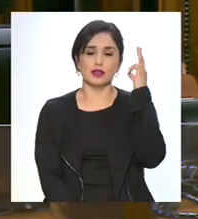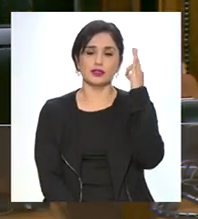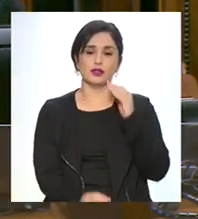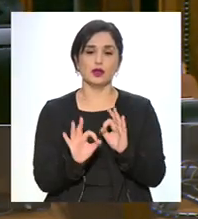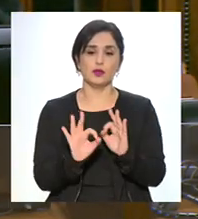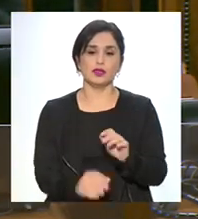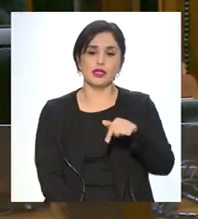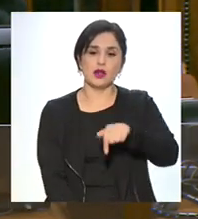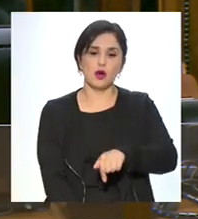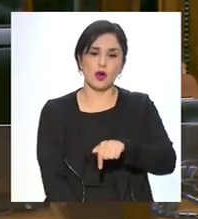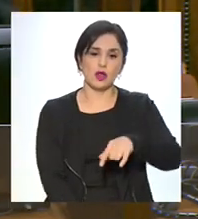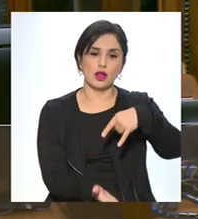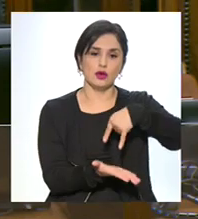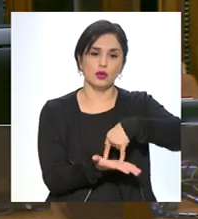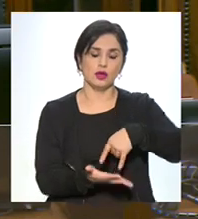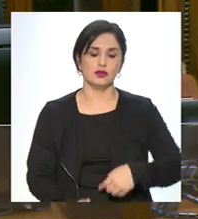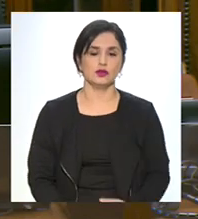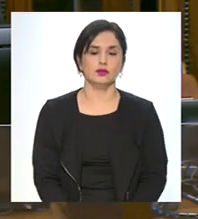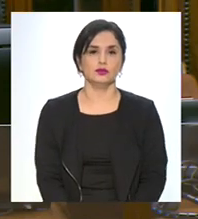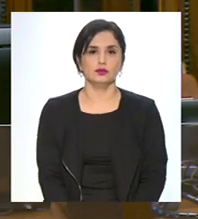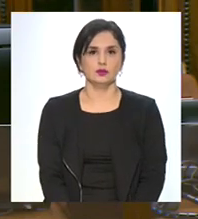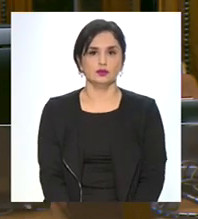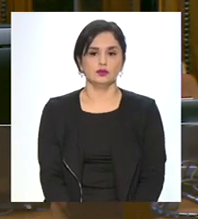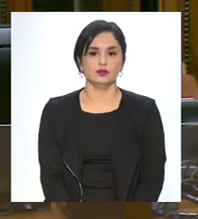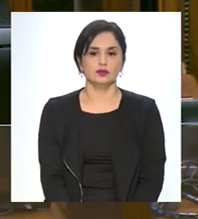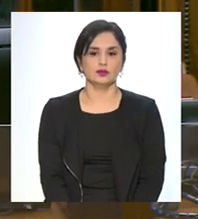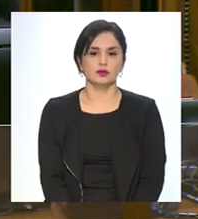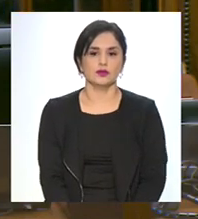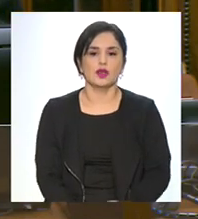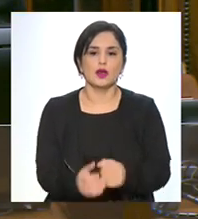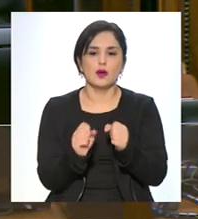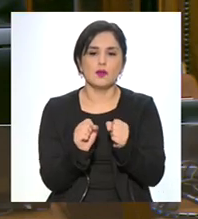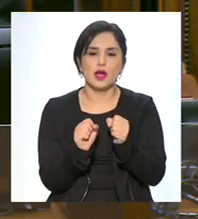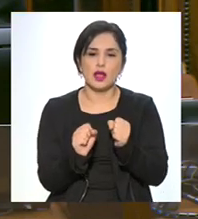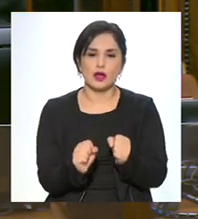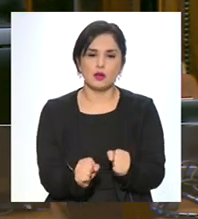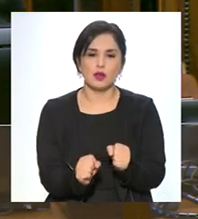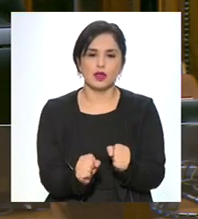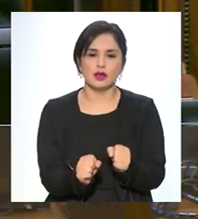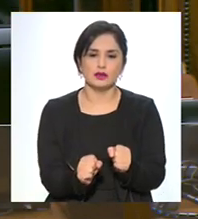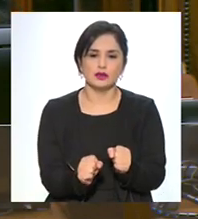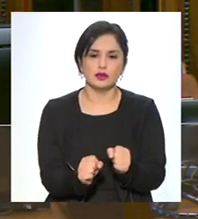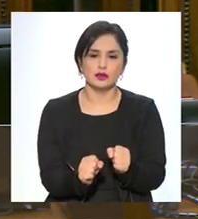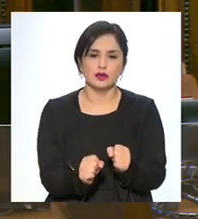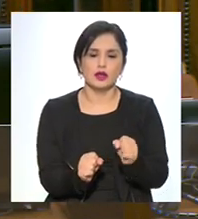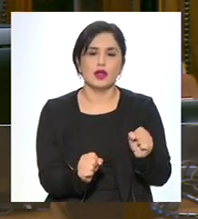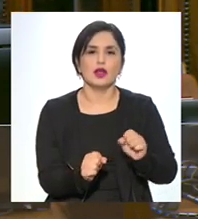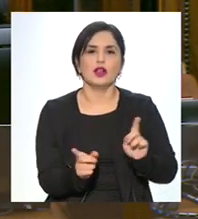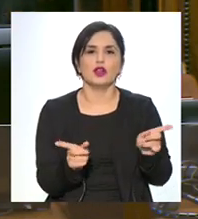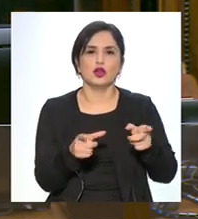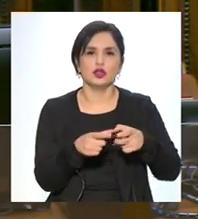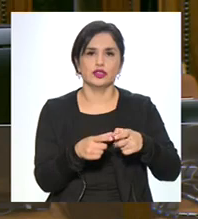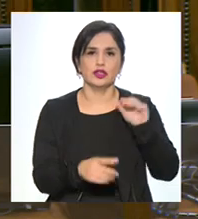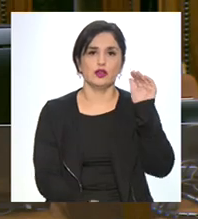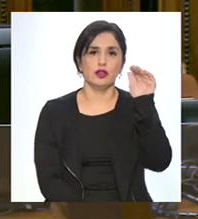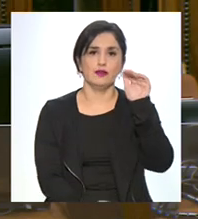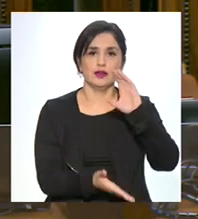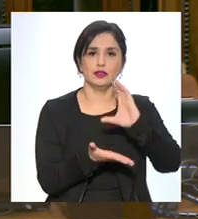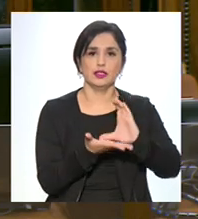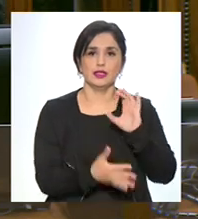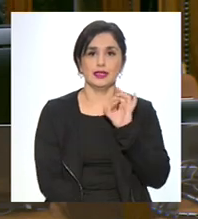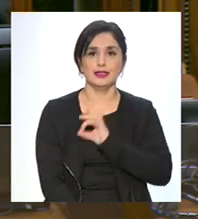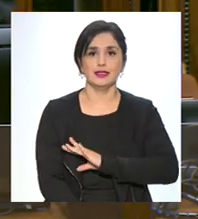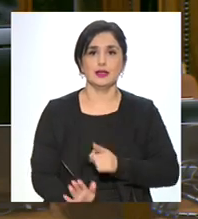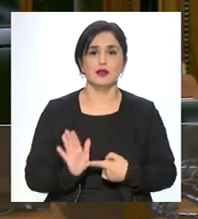el día de hoy de la corporación a efecto de que el Consejo del Banco Central de Chile